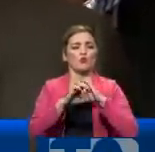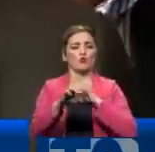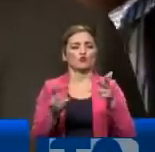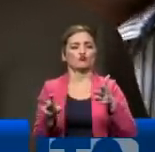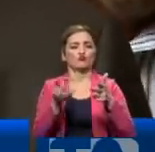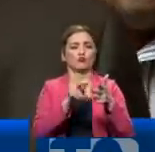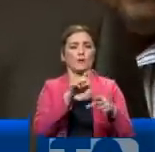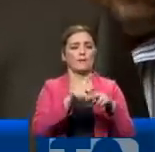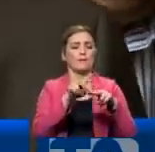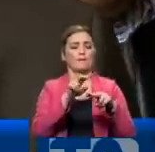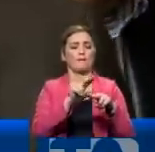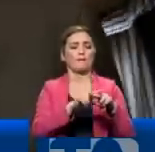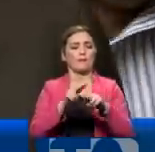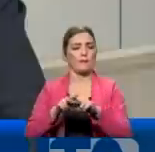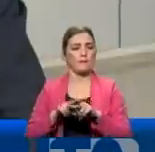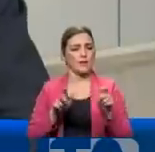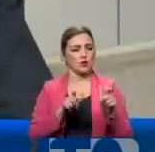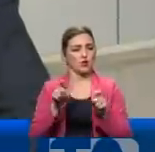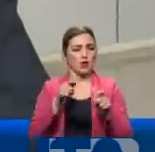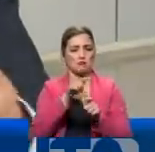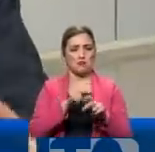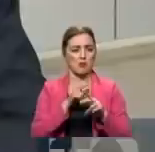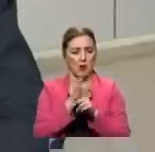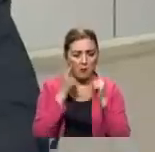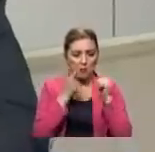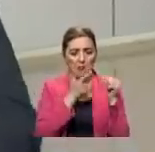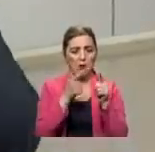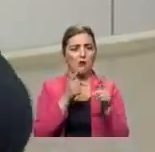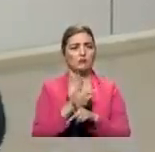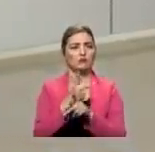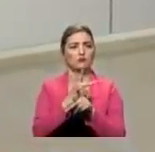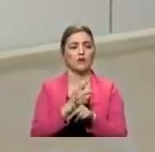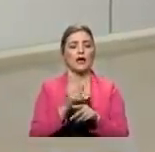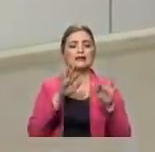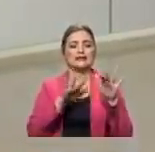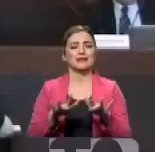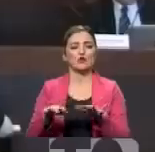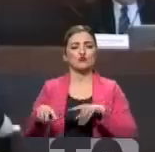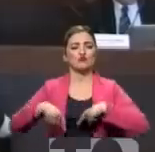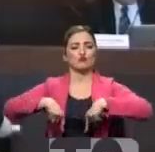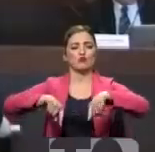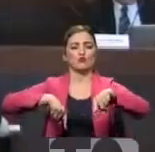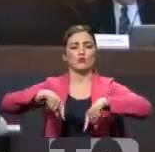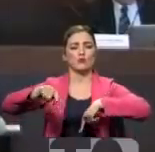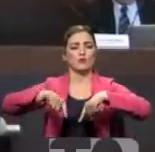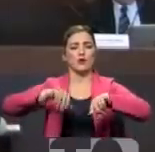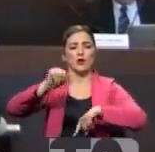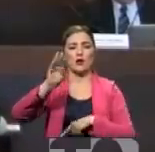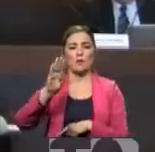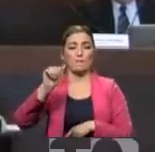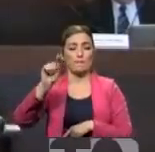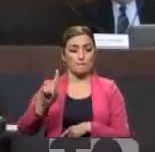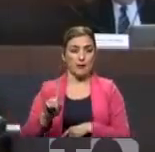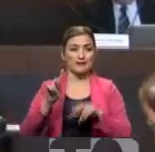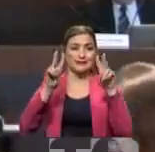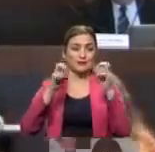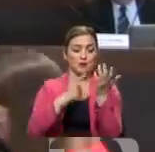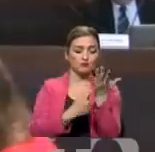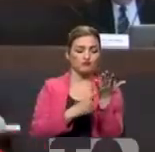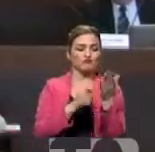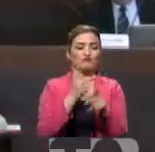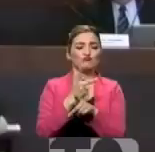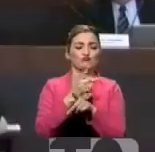estén resguardados. Por su parte, Guillermo Abad, secretario de Movilidad, indicó que este tema será analizado en el